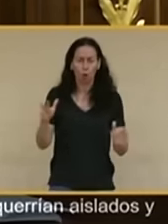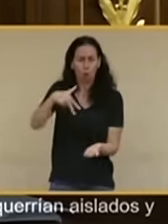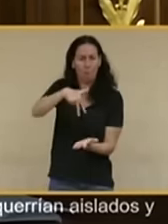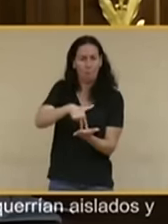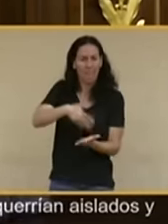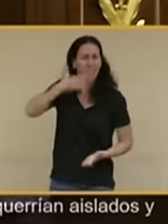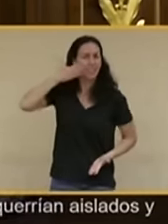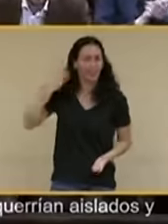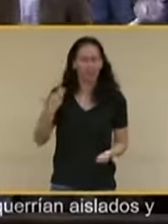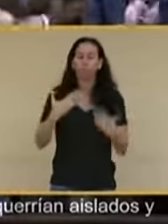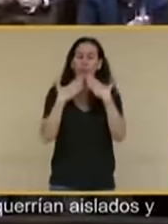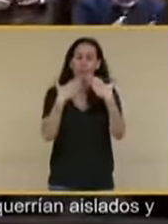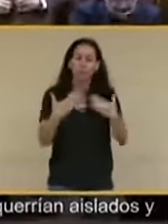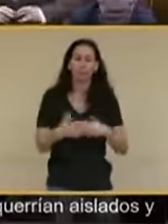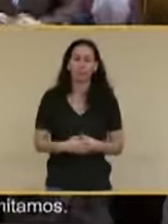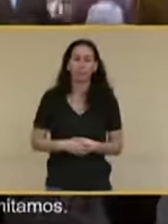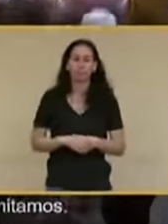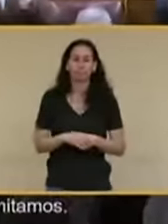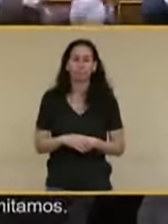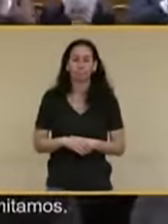dignidad. Muchas gracias.